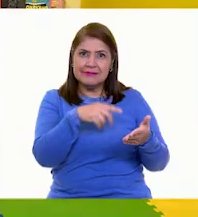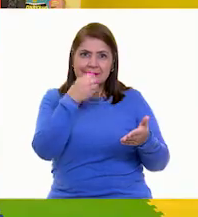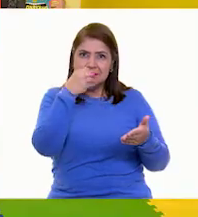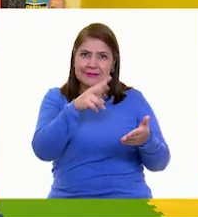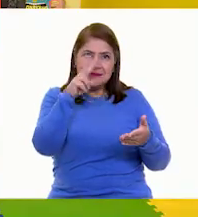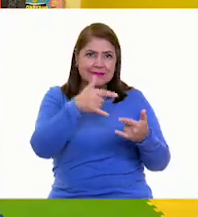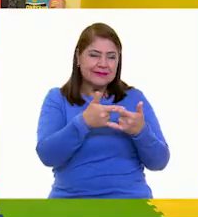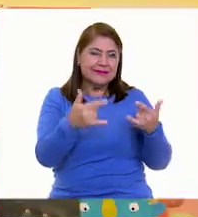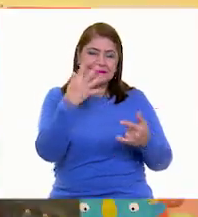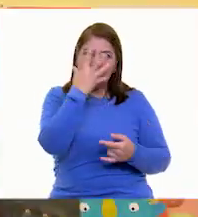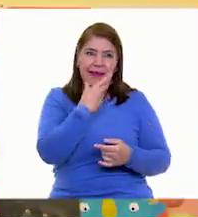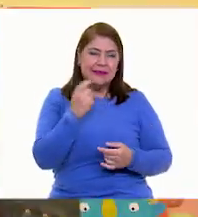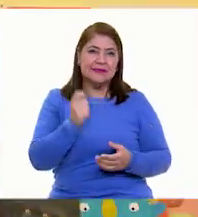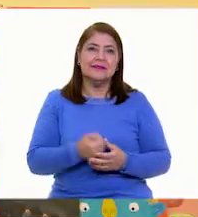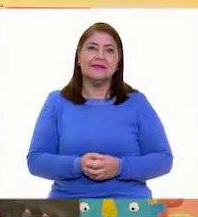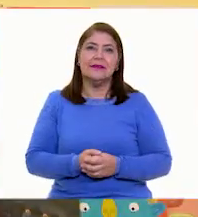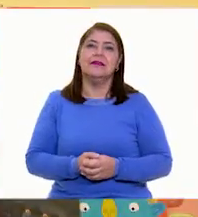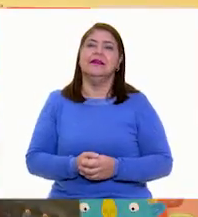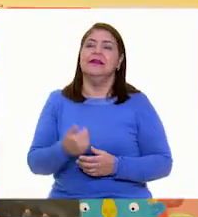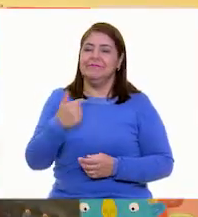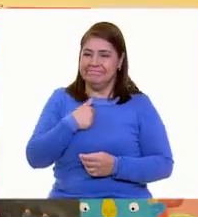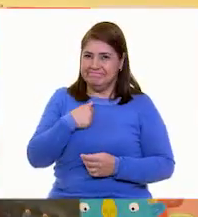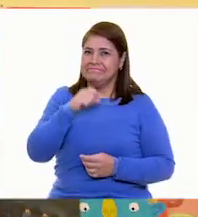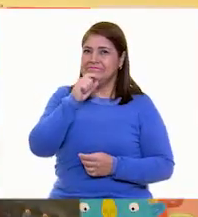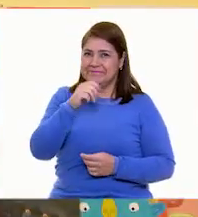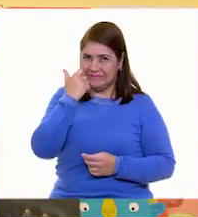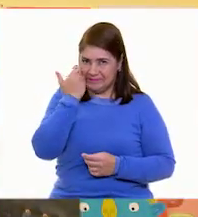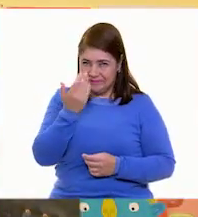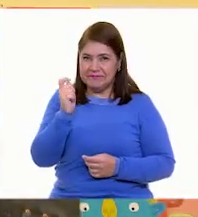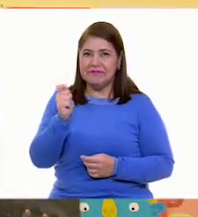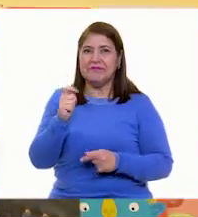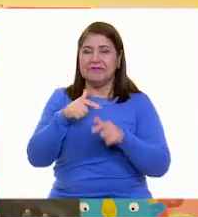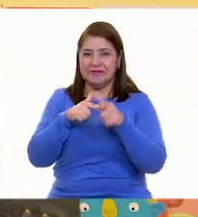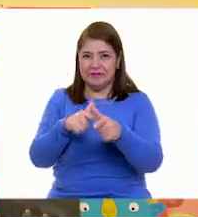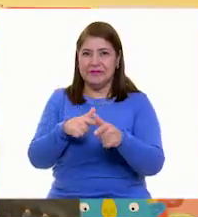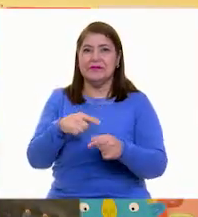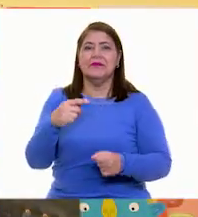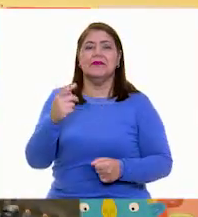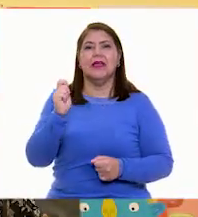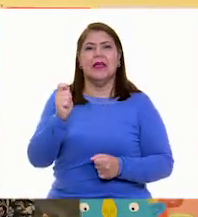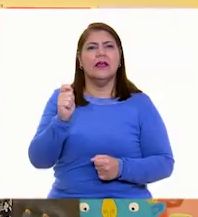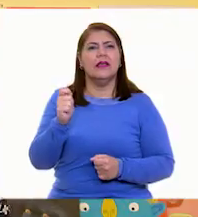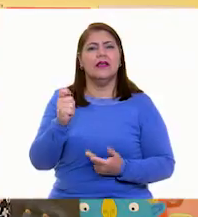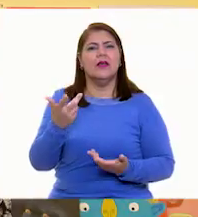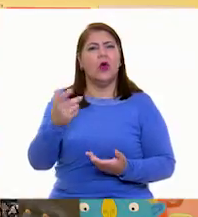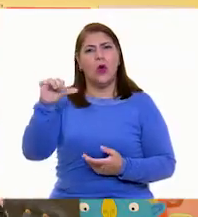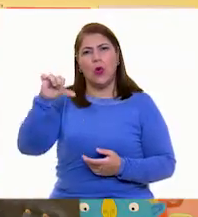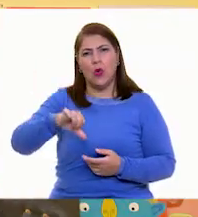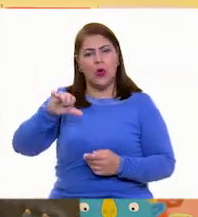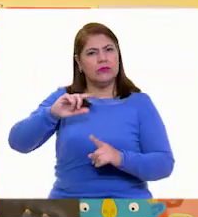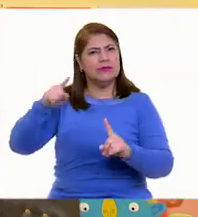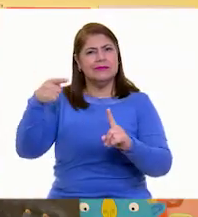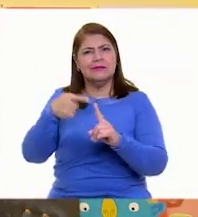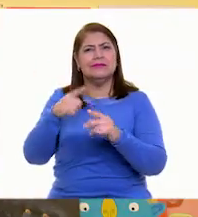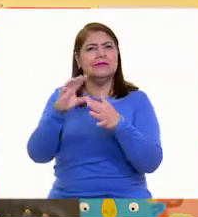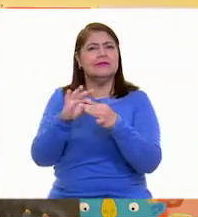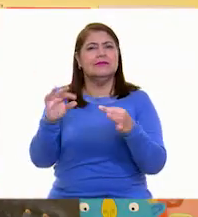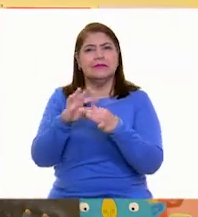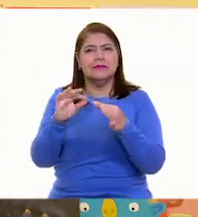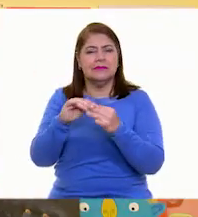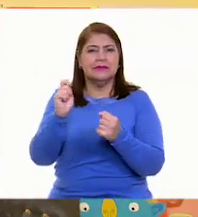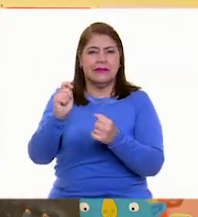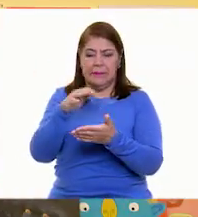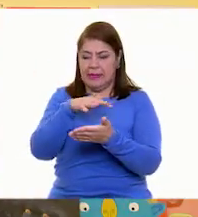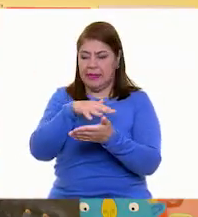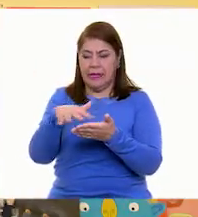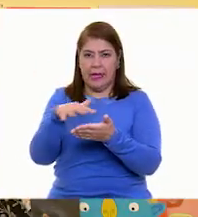el cuento. Créeme que a mí también me gustaría continuar. Y justamente hoy hablaremos de la lectura en voz